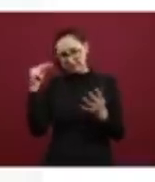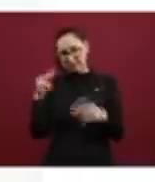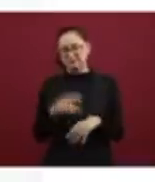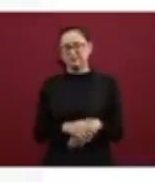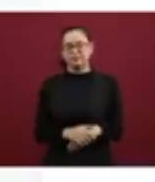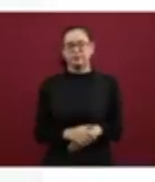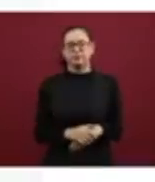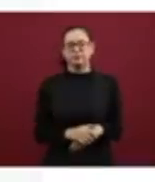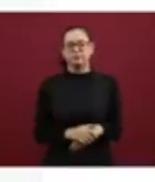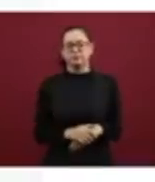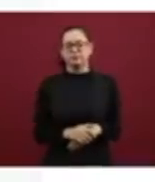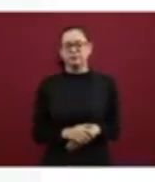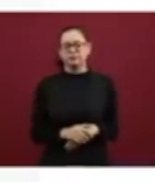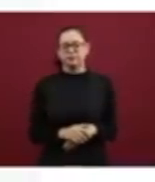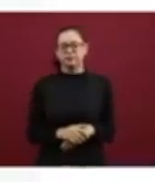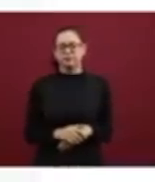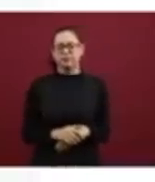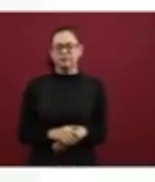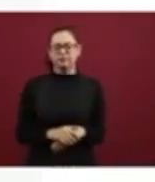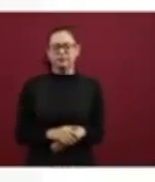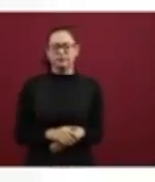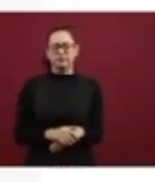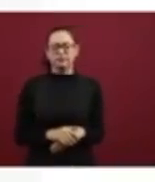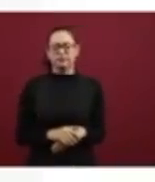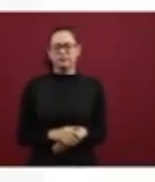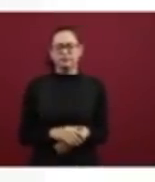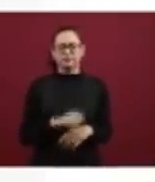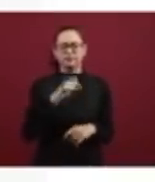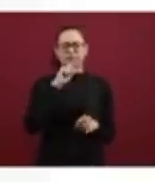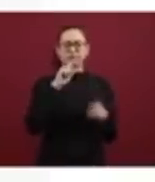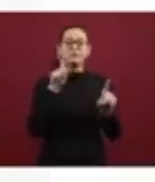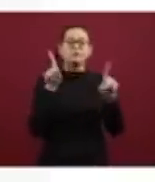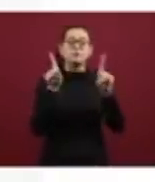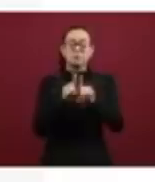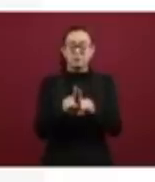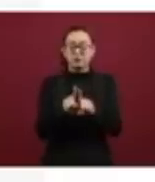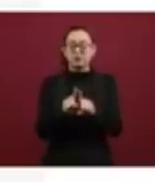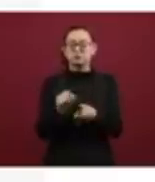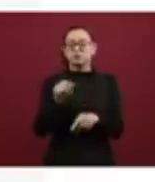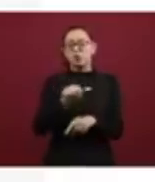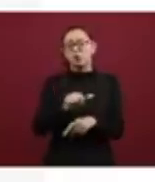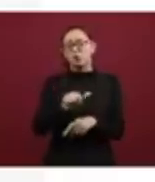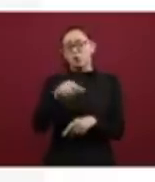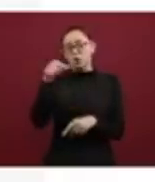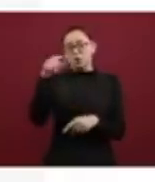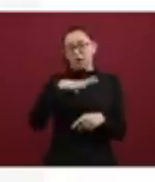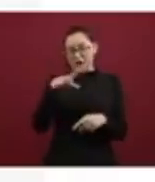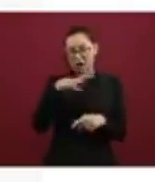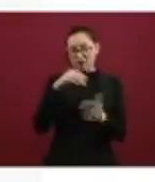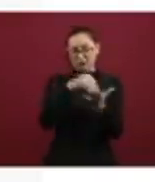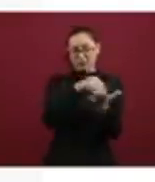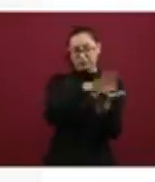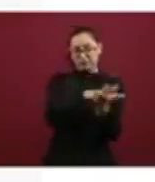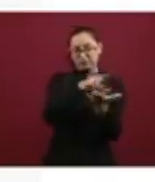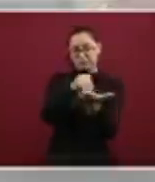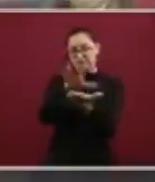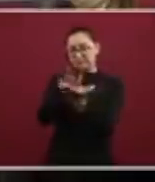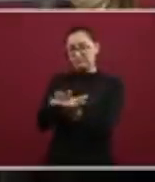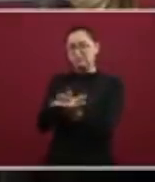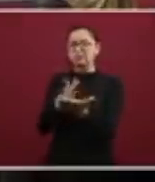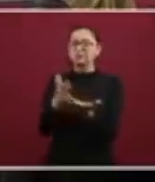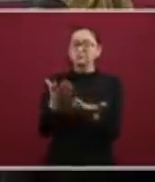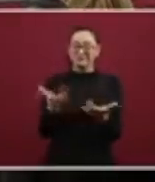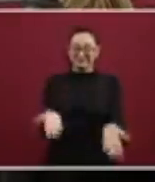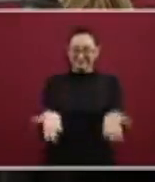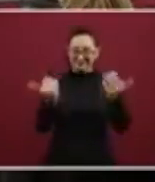lleva además, de manera complementaria, el registro de restos exhumados en las fosas clandestinas, que tienen que tener un